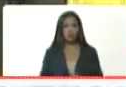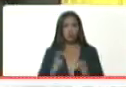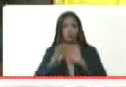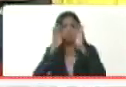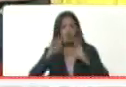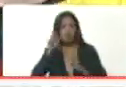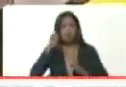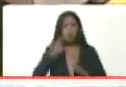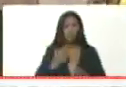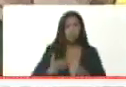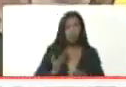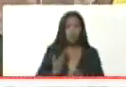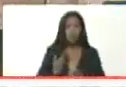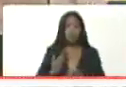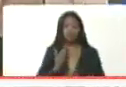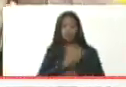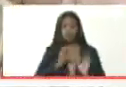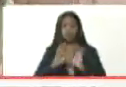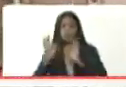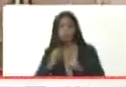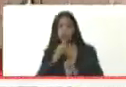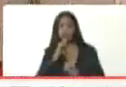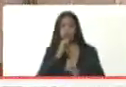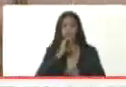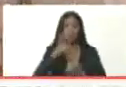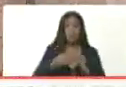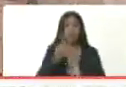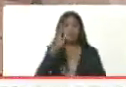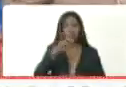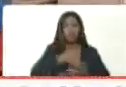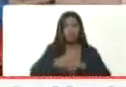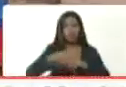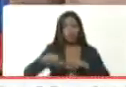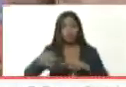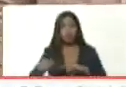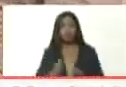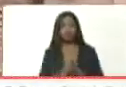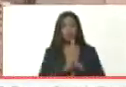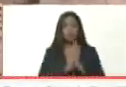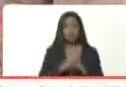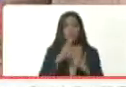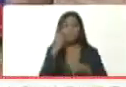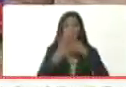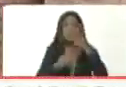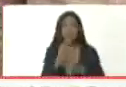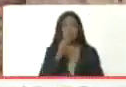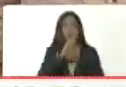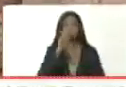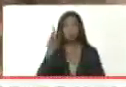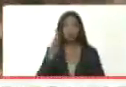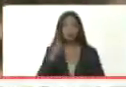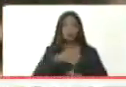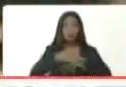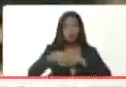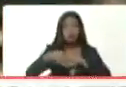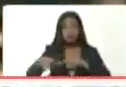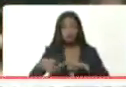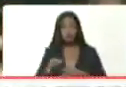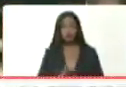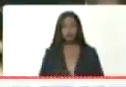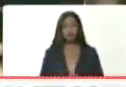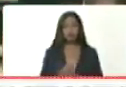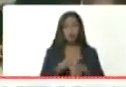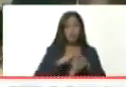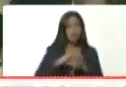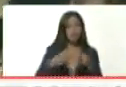en el parque francisco de miranda ya hemos visitado tres municipios y vamos a visitar los 21 municipios igualmente hemos coordinado con los ministros para